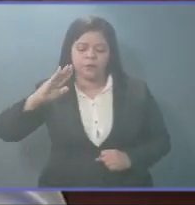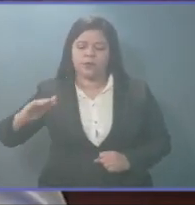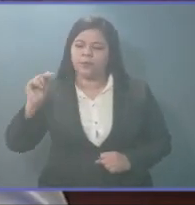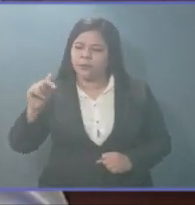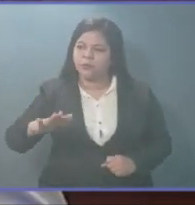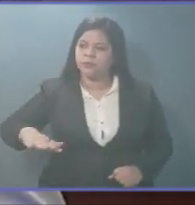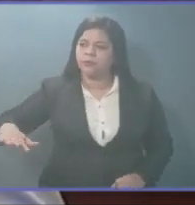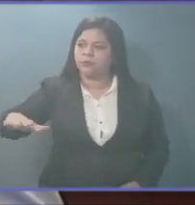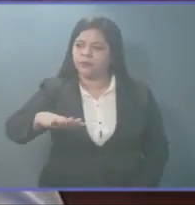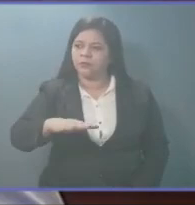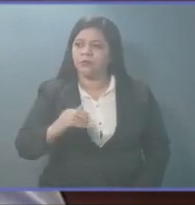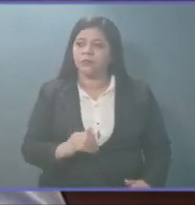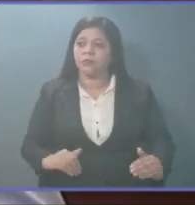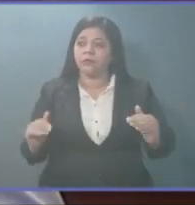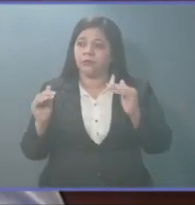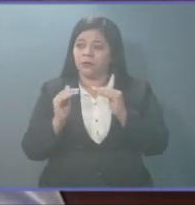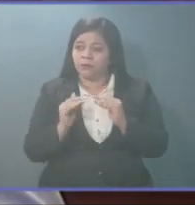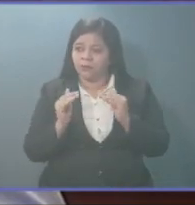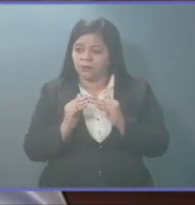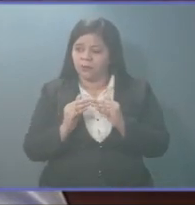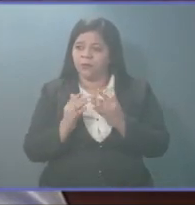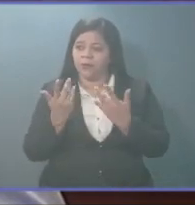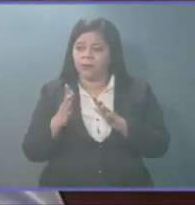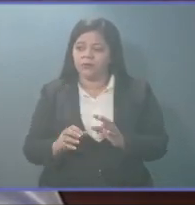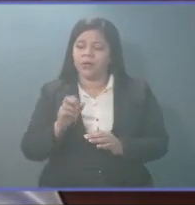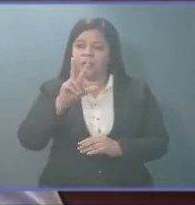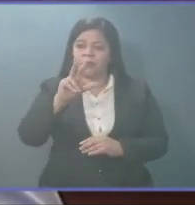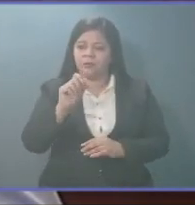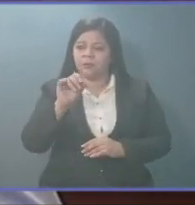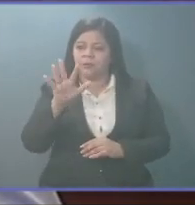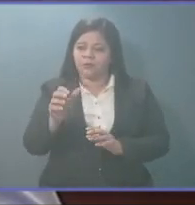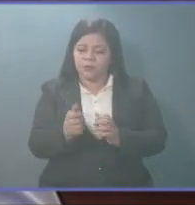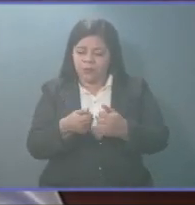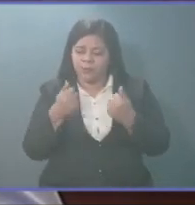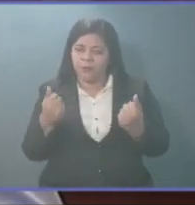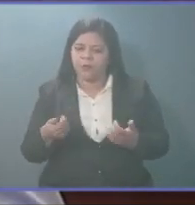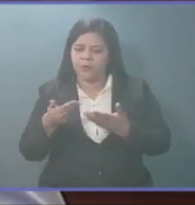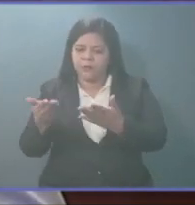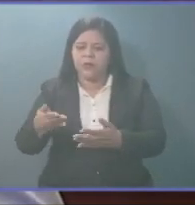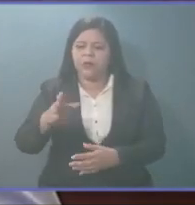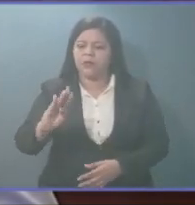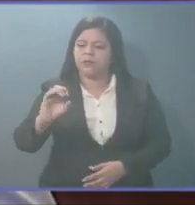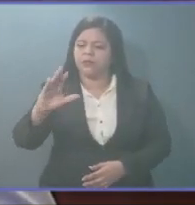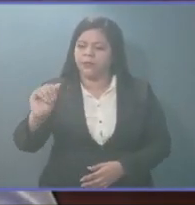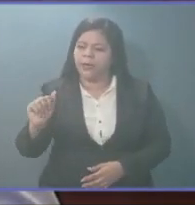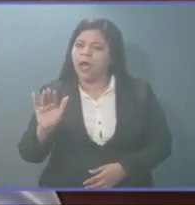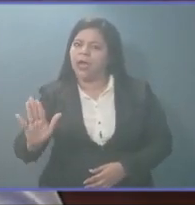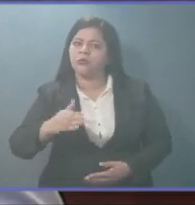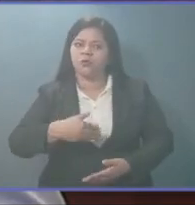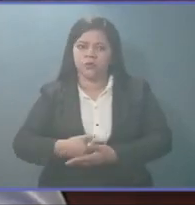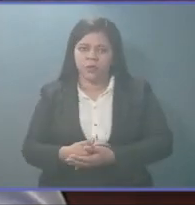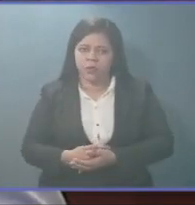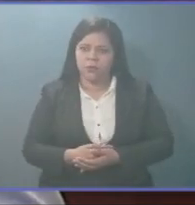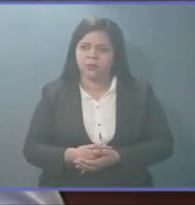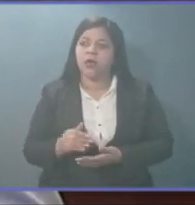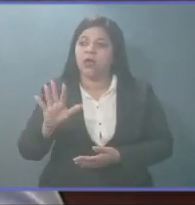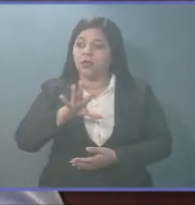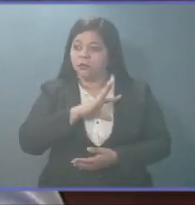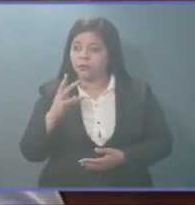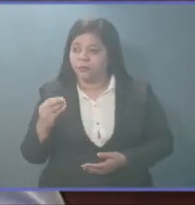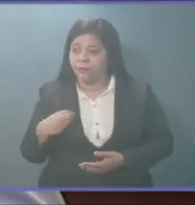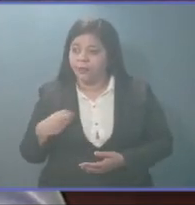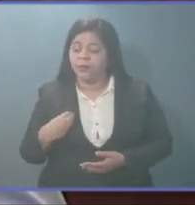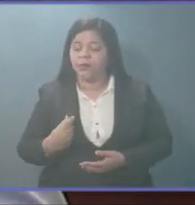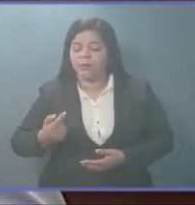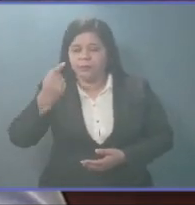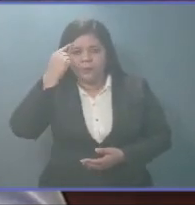sector. Además, se han entregado 3.5 millones de dólares en becas, todo para sus hijos y familias. Con estas acciones encaminadas al